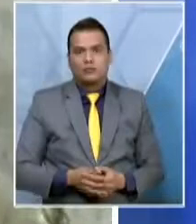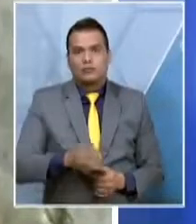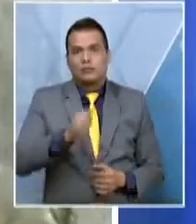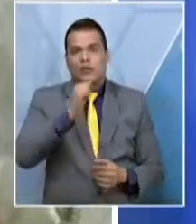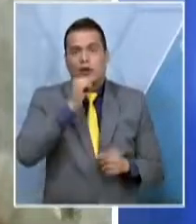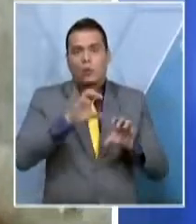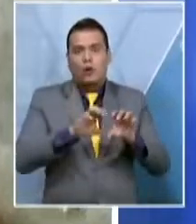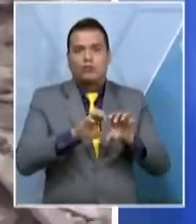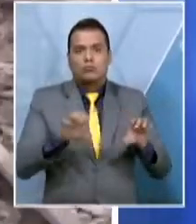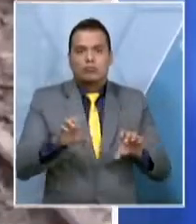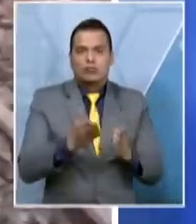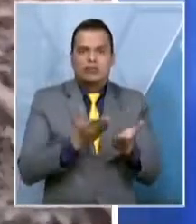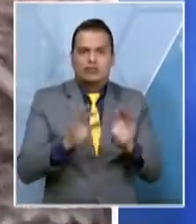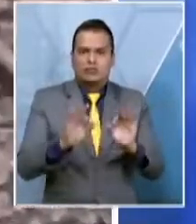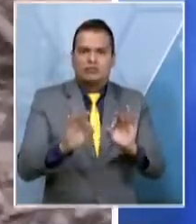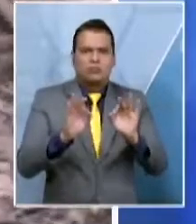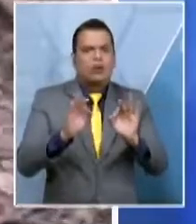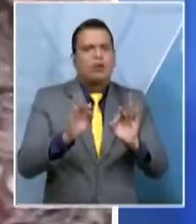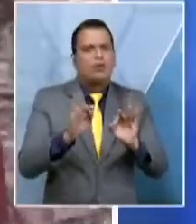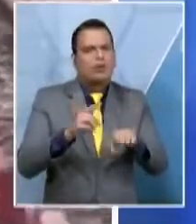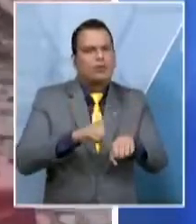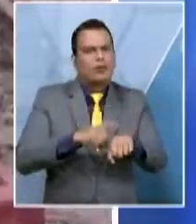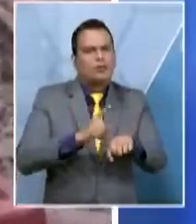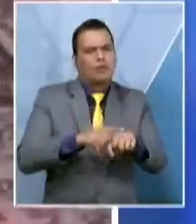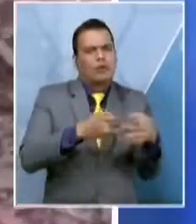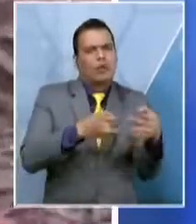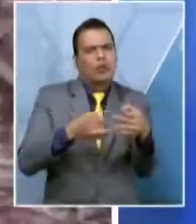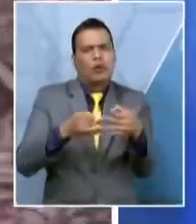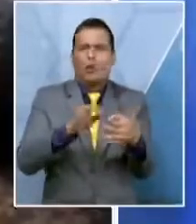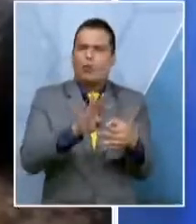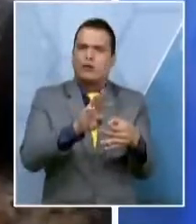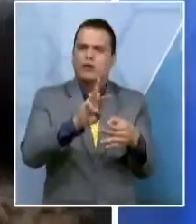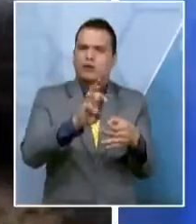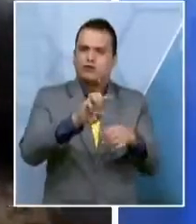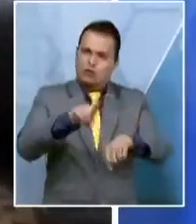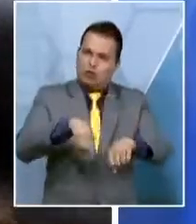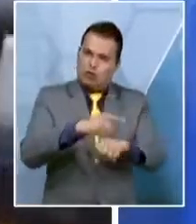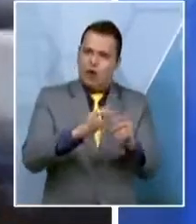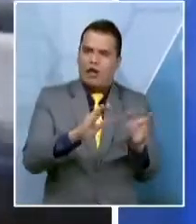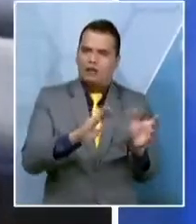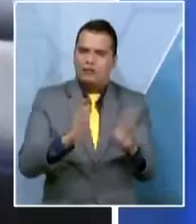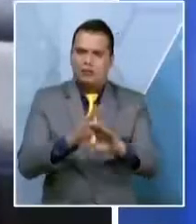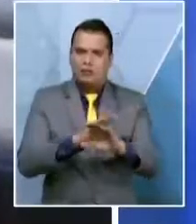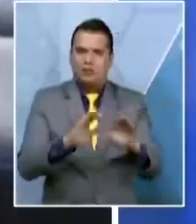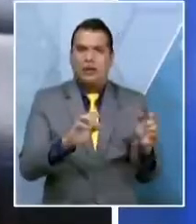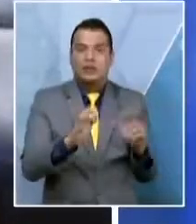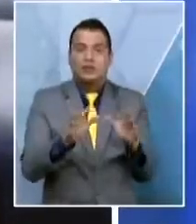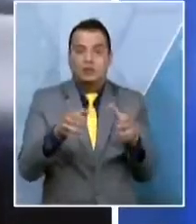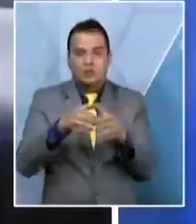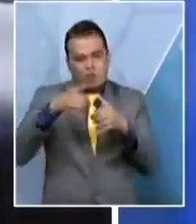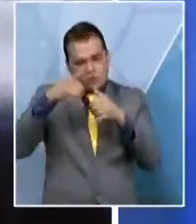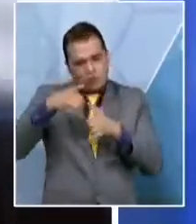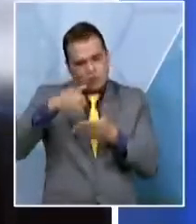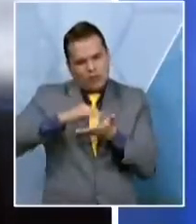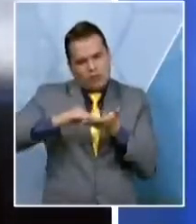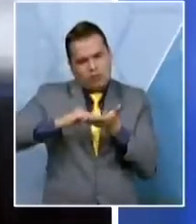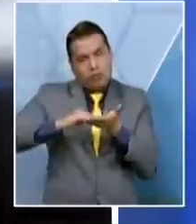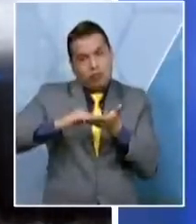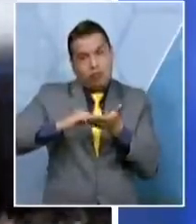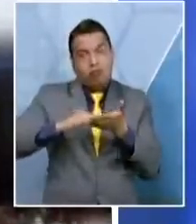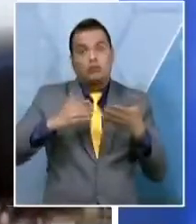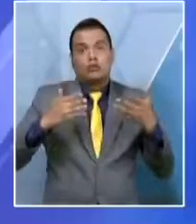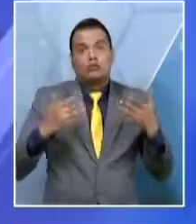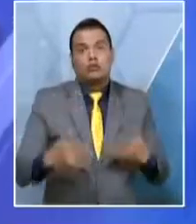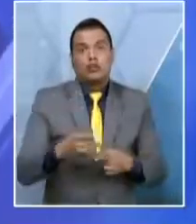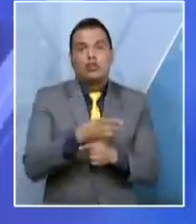tomar hasta 48 horas. 25 ingenieros militares realizaron la reconexión de la tubería principal tras 12 días de trabajos. Su labor consistió en instalar